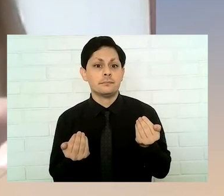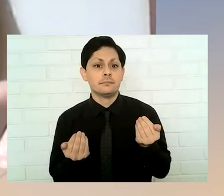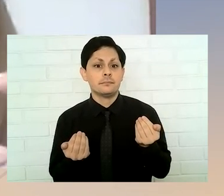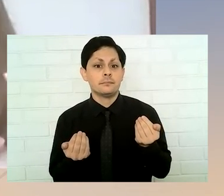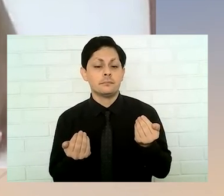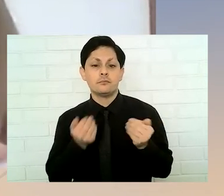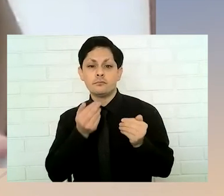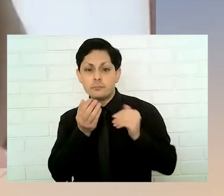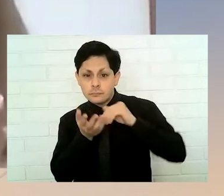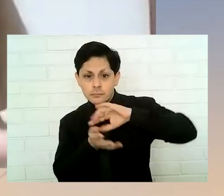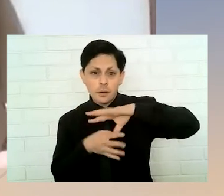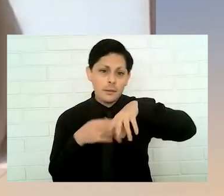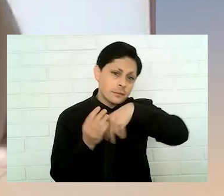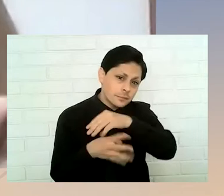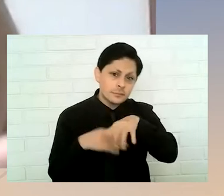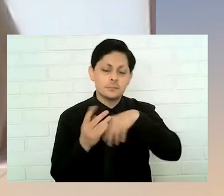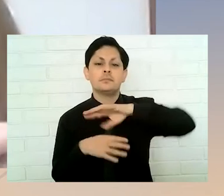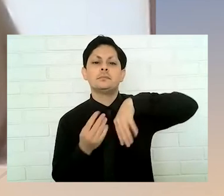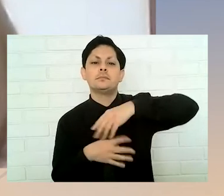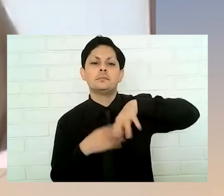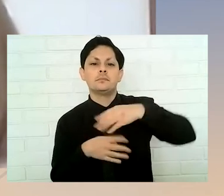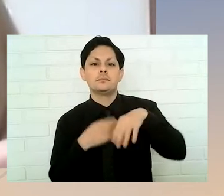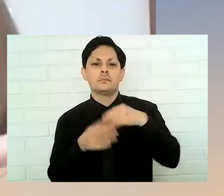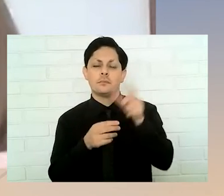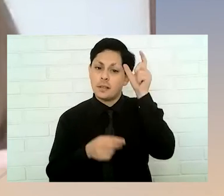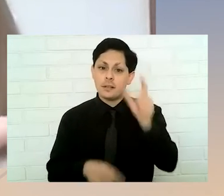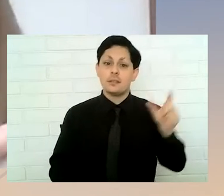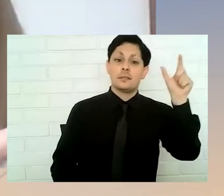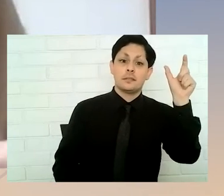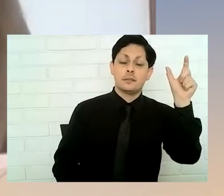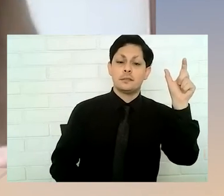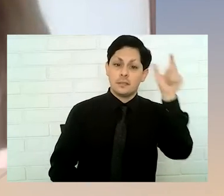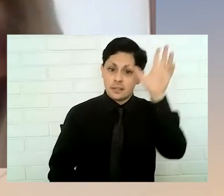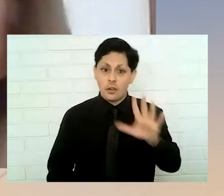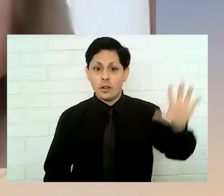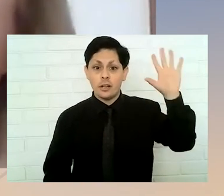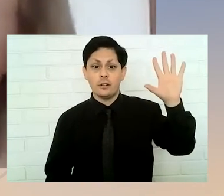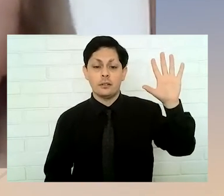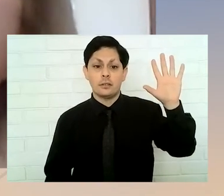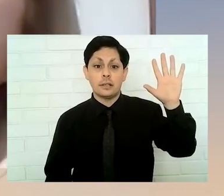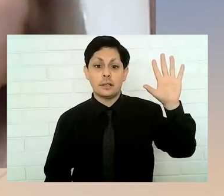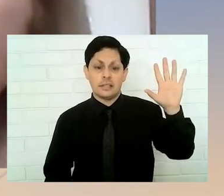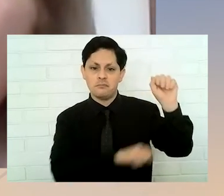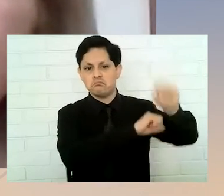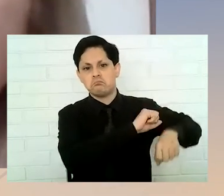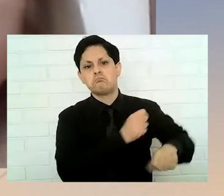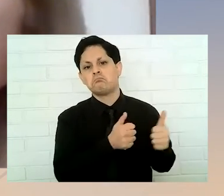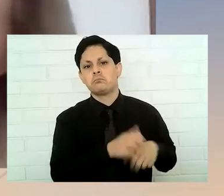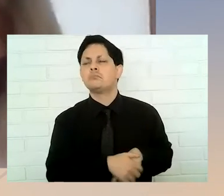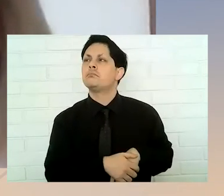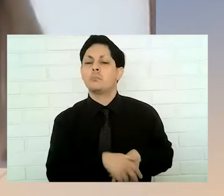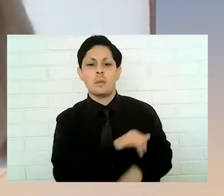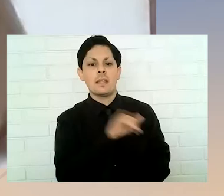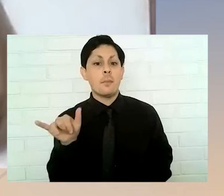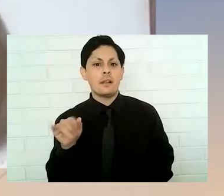enredando un poco en las concepciones teóricas que aceptamos en un momento, y nos cuesta